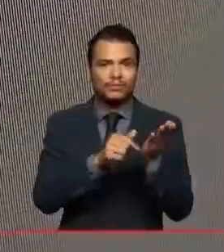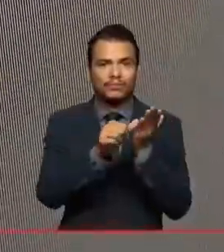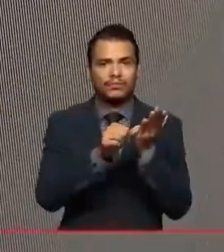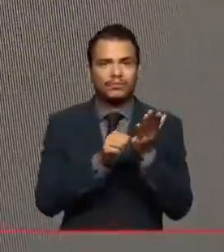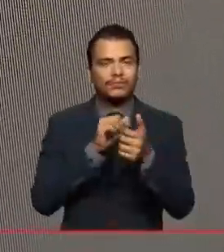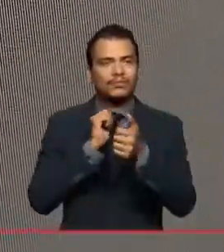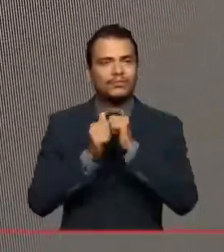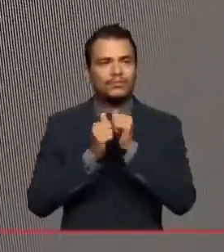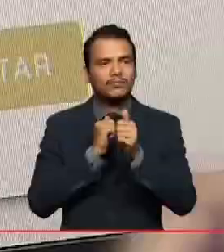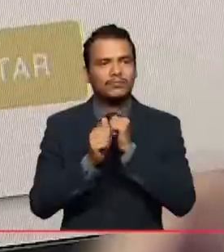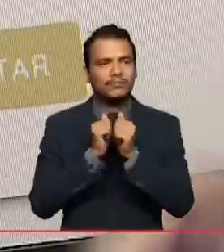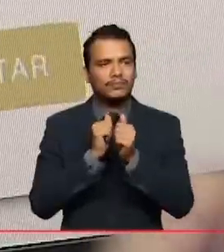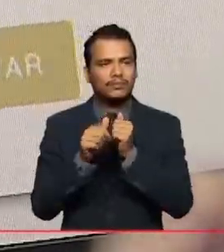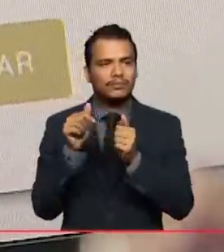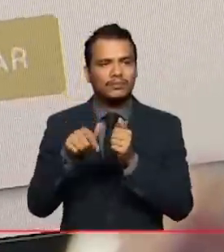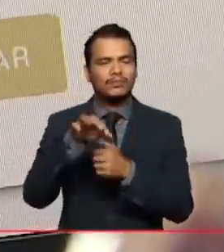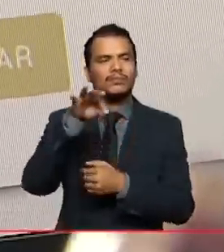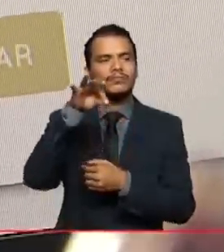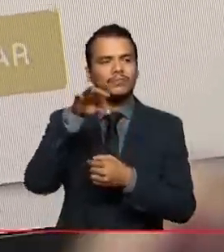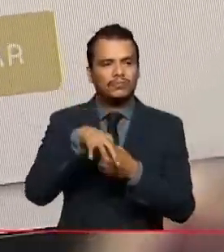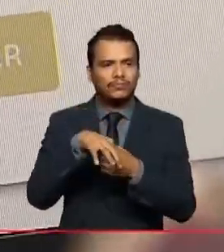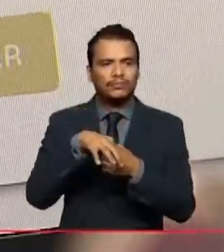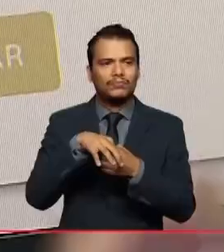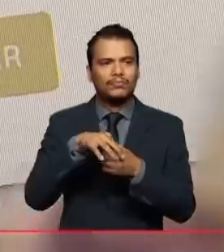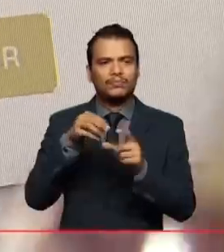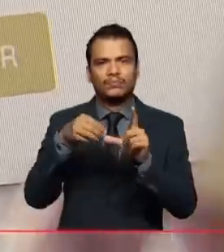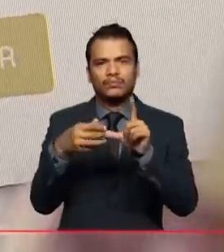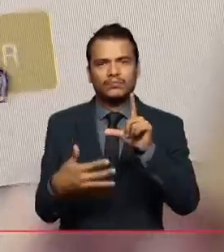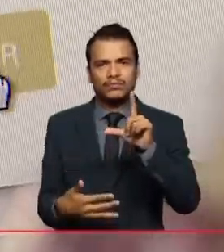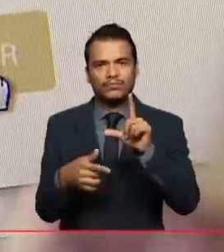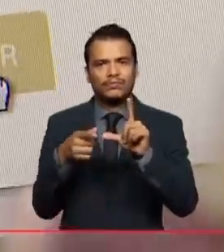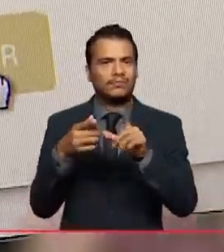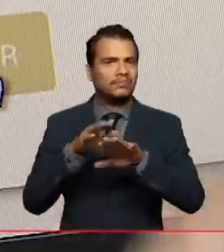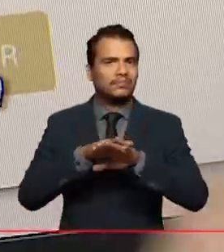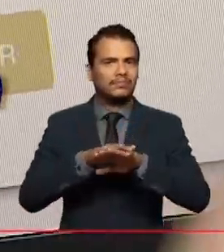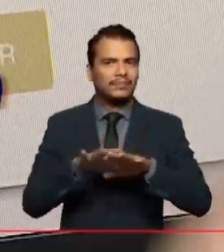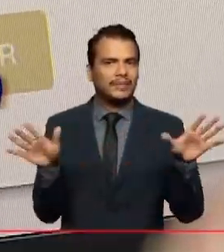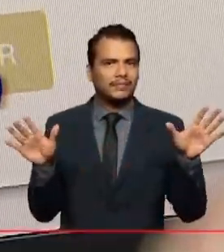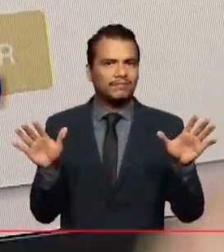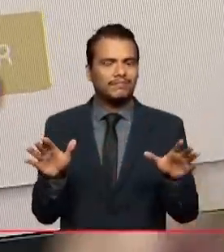Producción Deportiva. Allí encontrará Supernova. Vote y